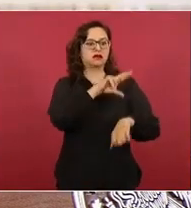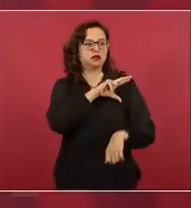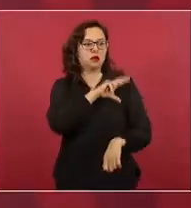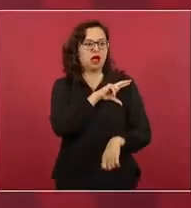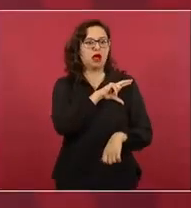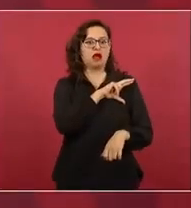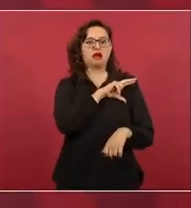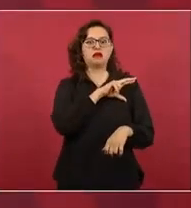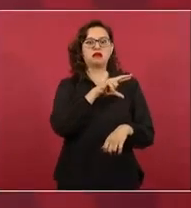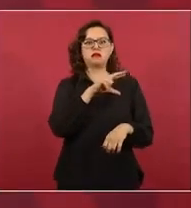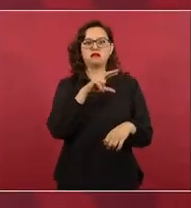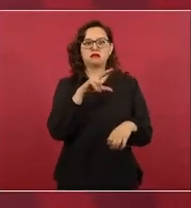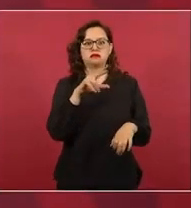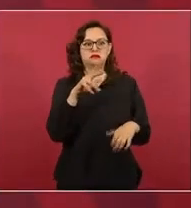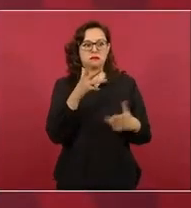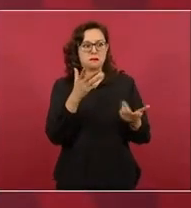porque también